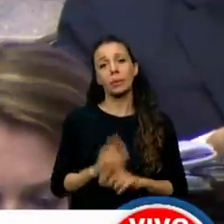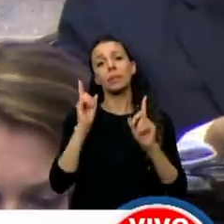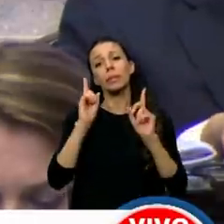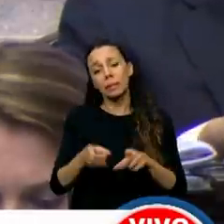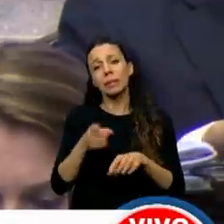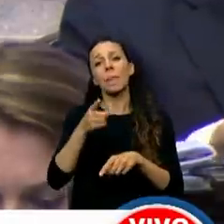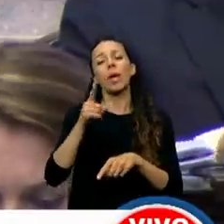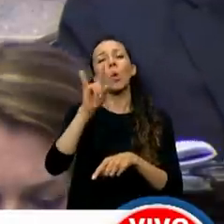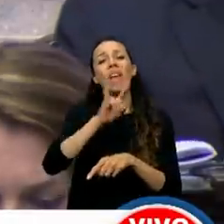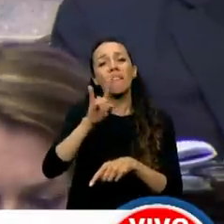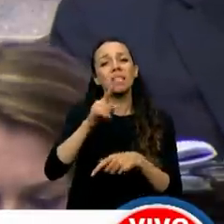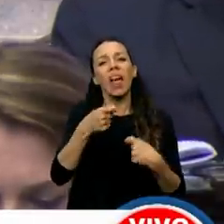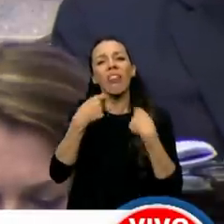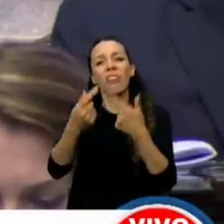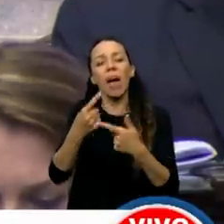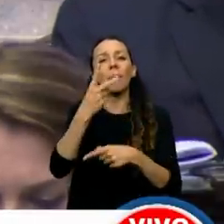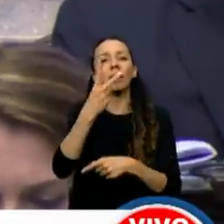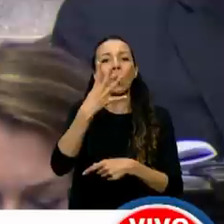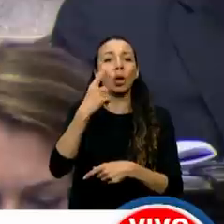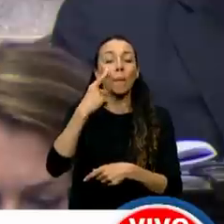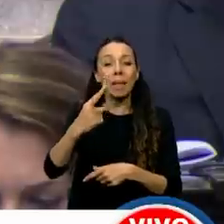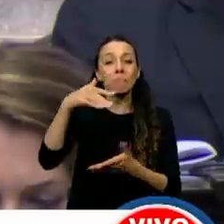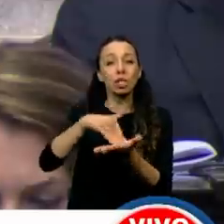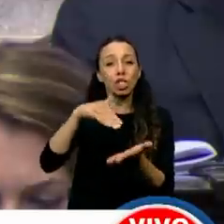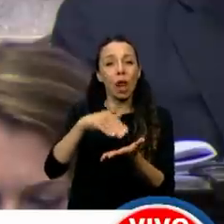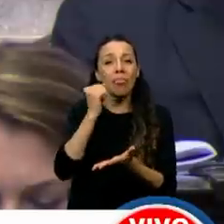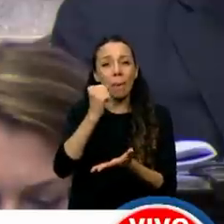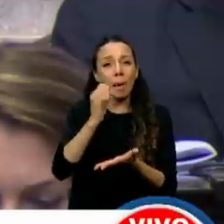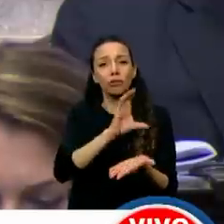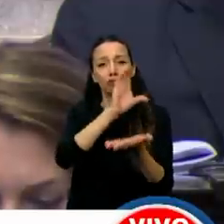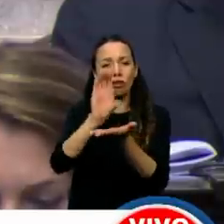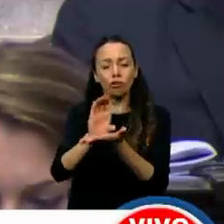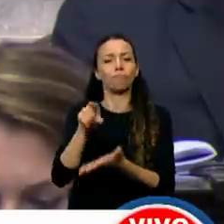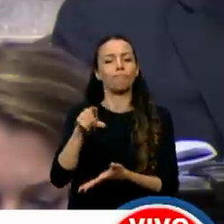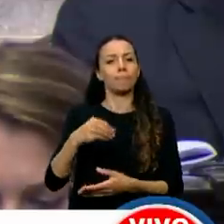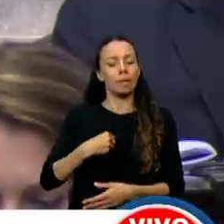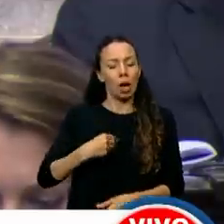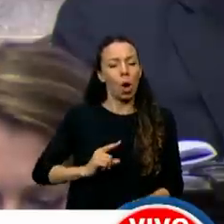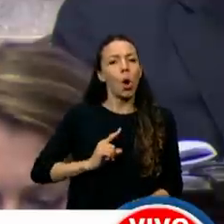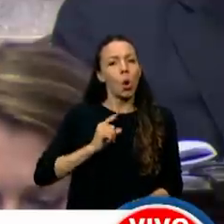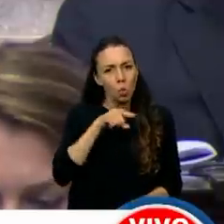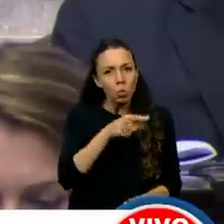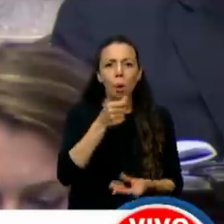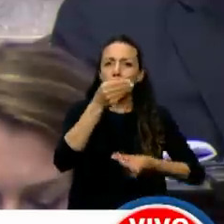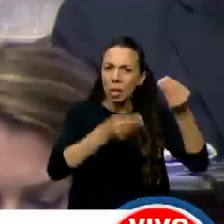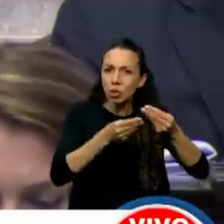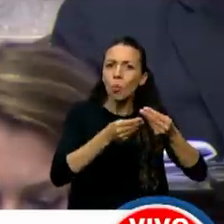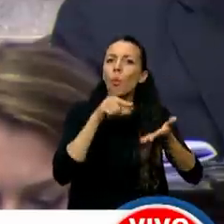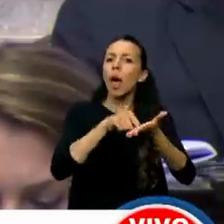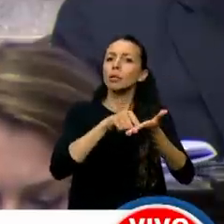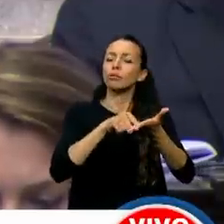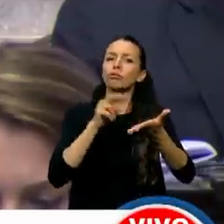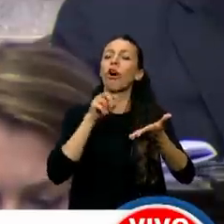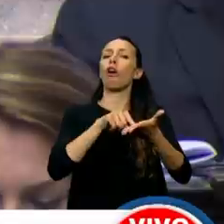4 mil millones de pesos lo cual mes me representa un orgullo enorme que este presupuesto contemple una mirada